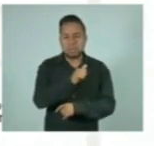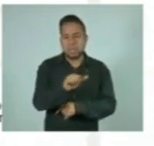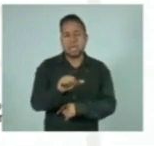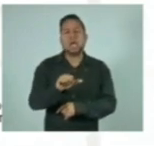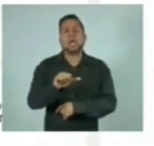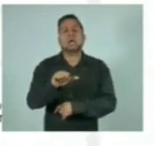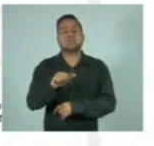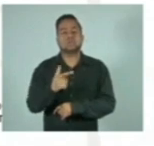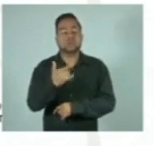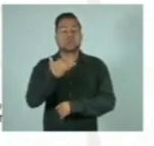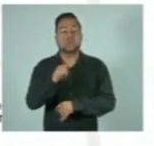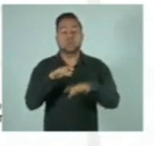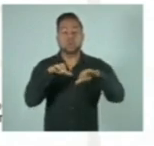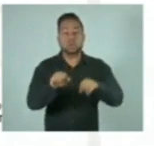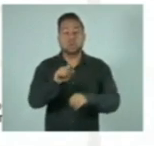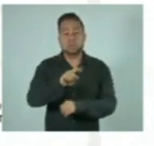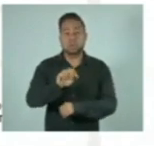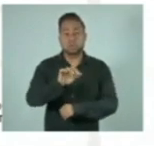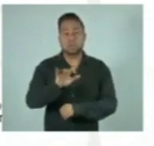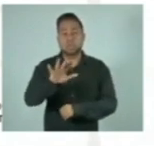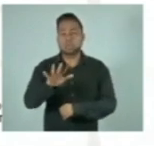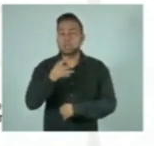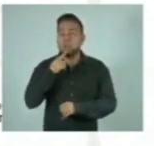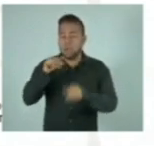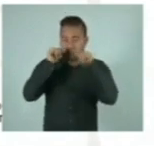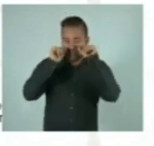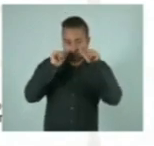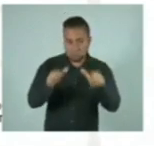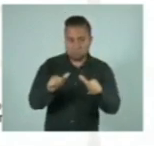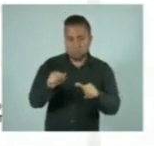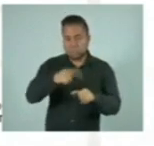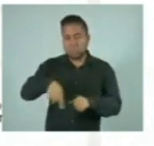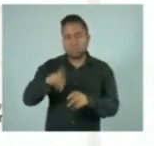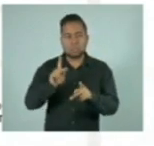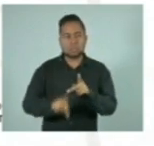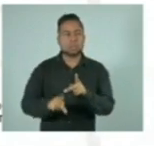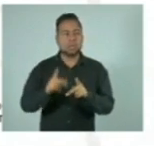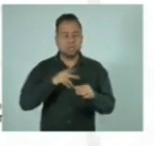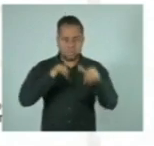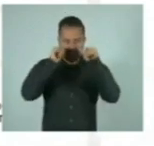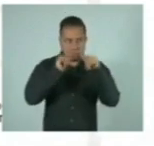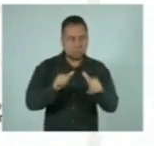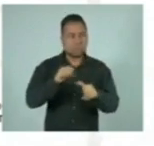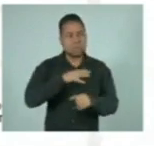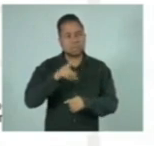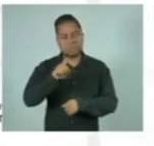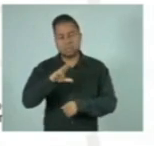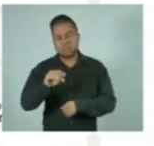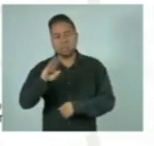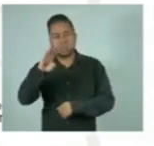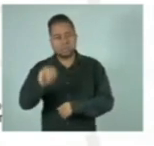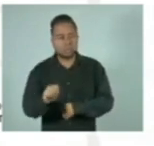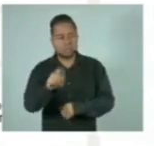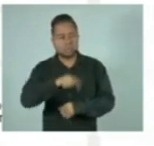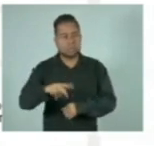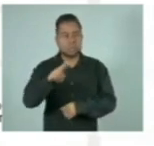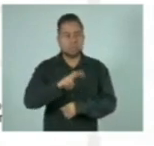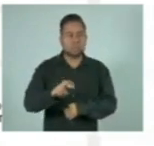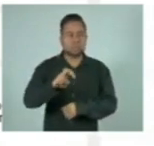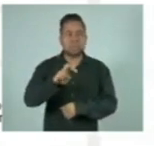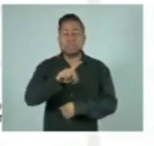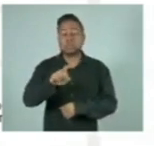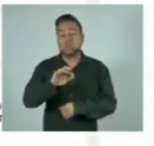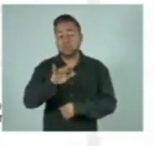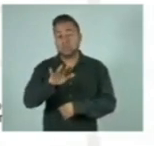julio. Se han atendido 155 reportes ciudadanos, de los cuales acciones de atención son 199. De los 155 son